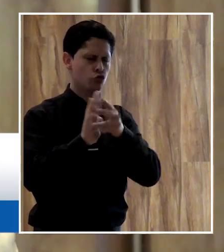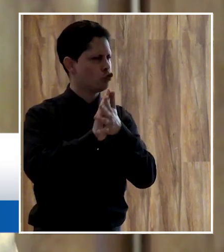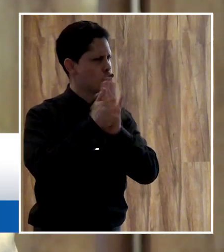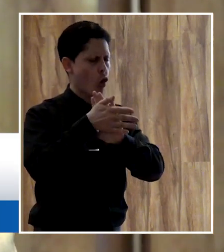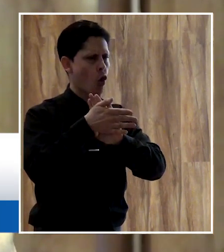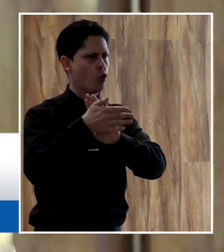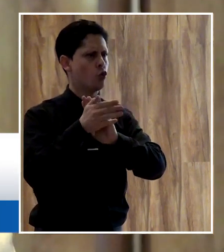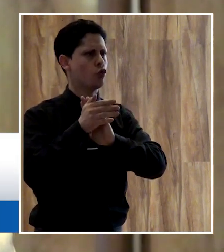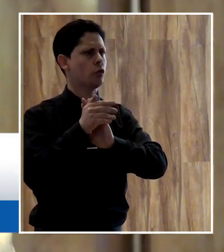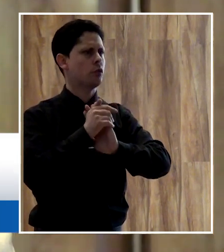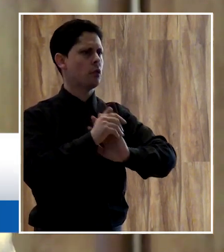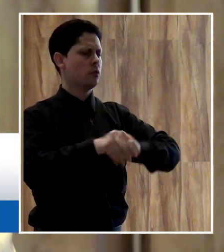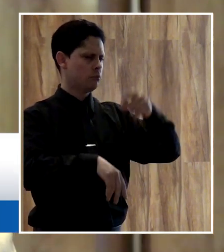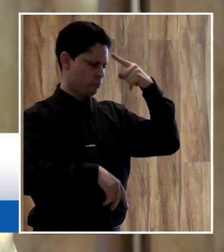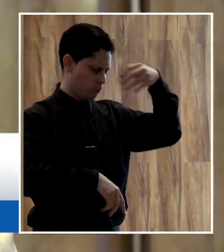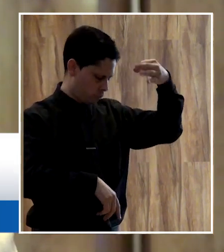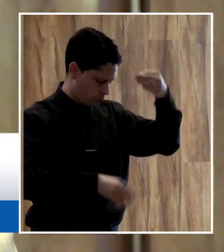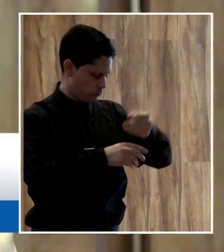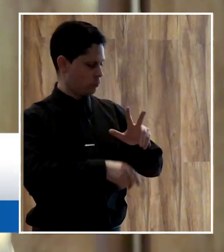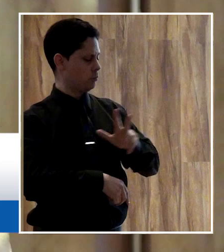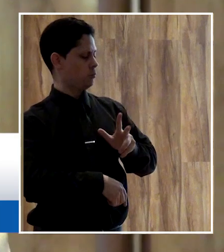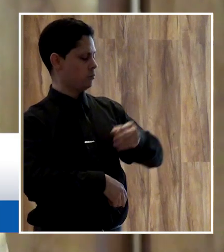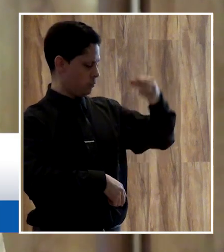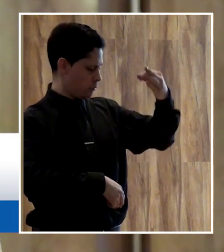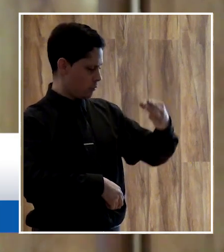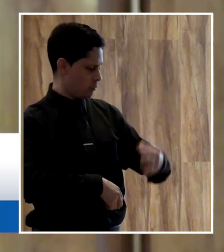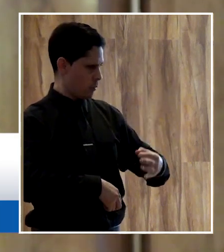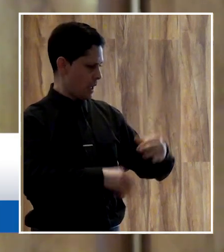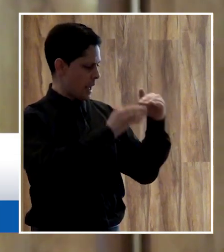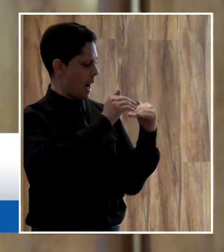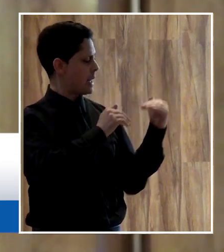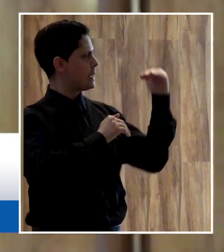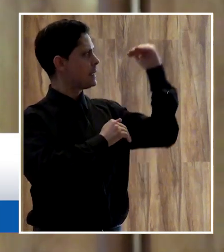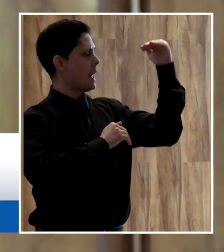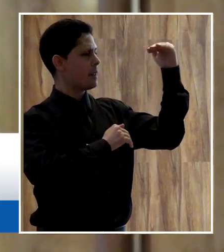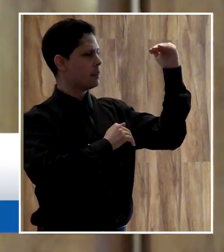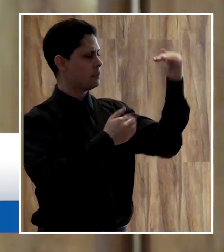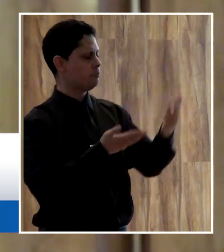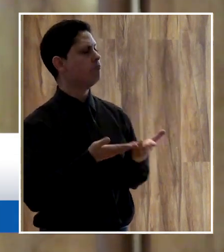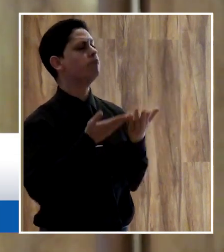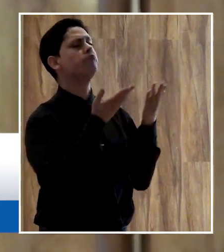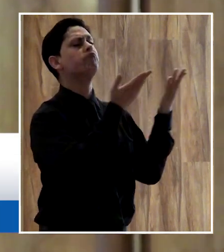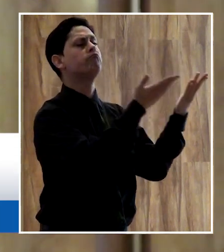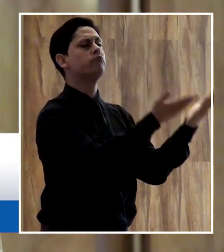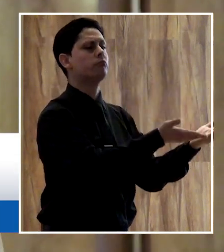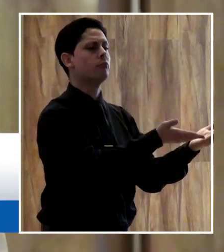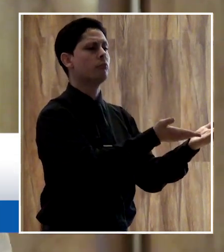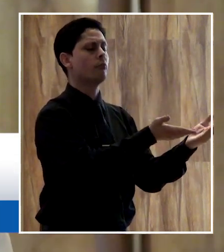con toda la solemnidad que corresponde a esta alta distinción.